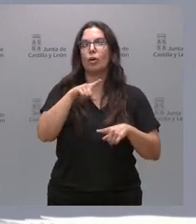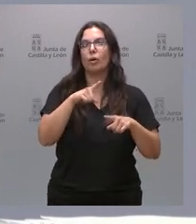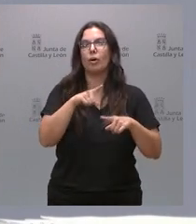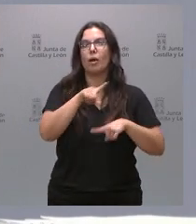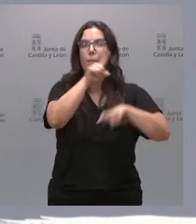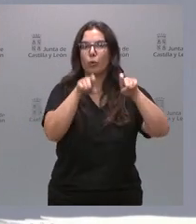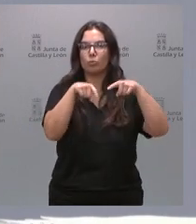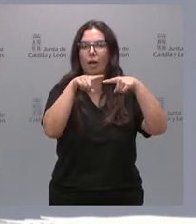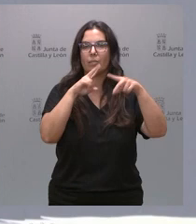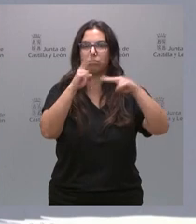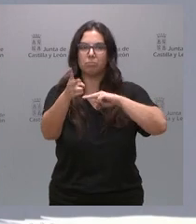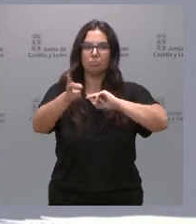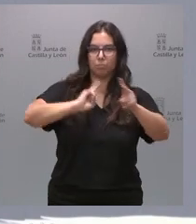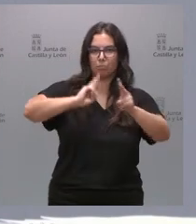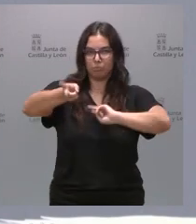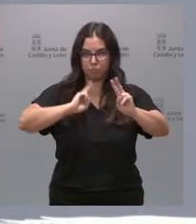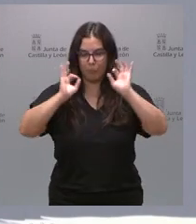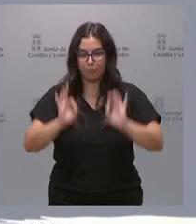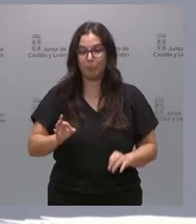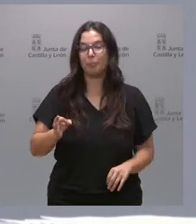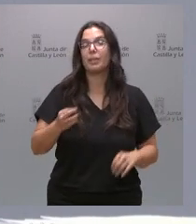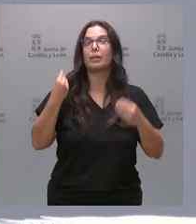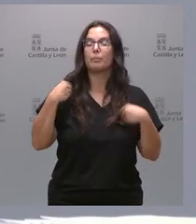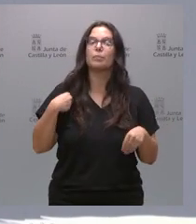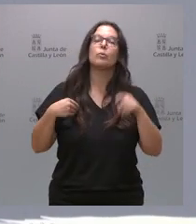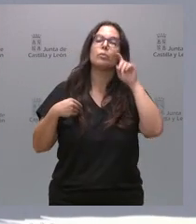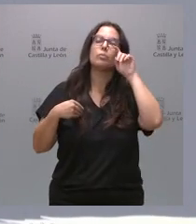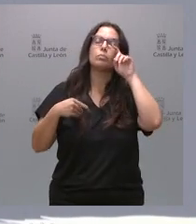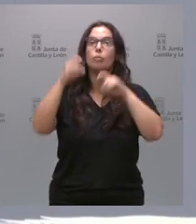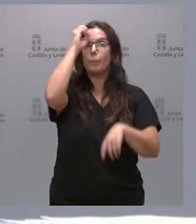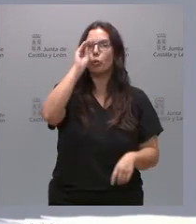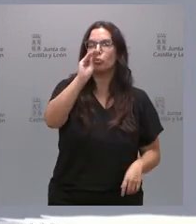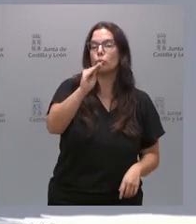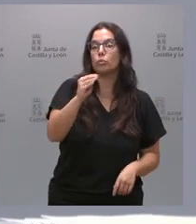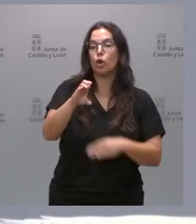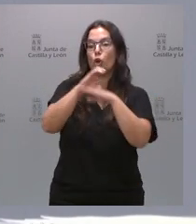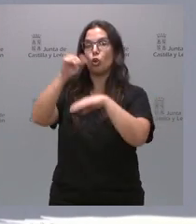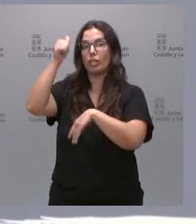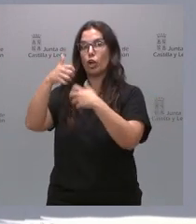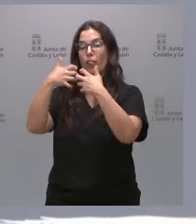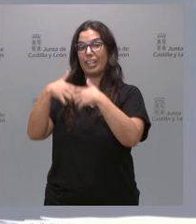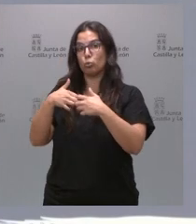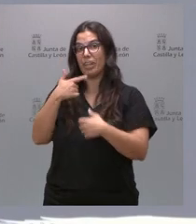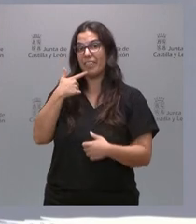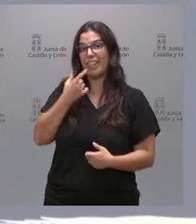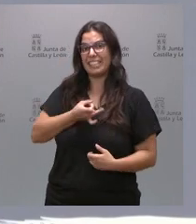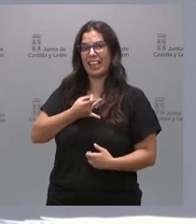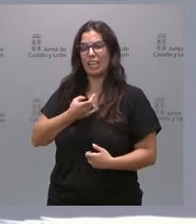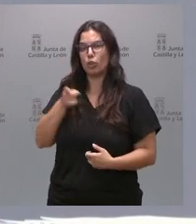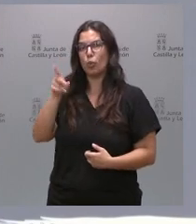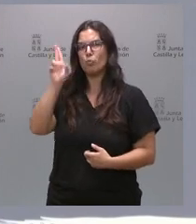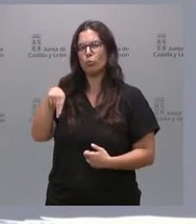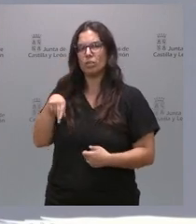me va respondiendo sobre esto último quería preguntarle directamente Qué le parece que el consejero Industrial llame sanguijuelas a los sindicatos